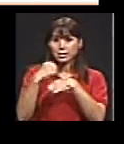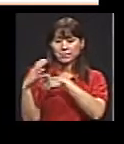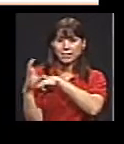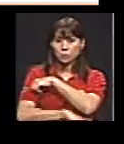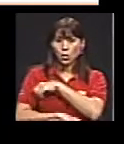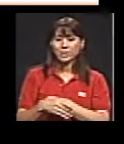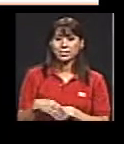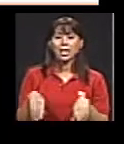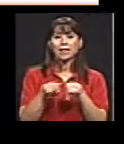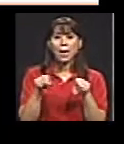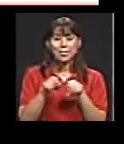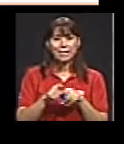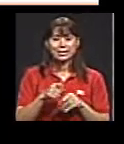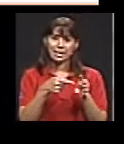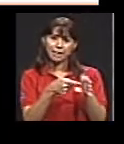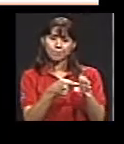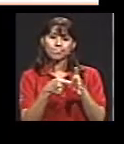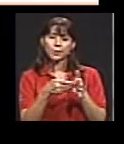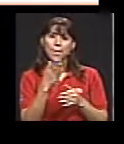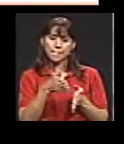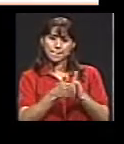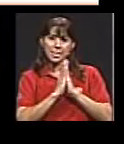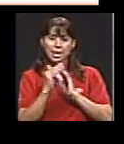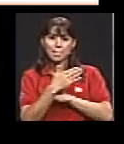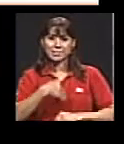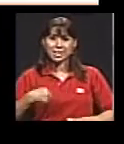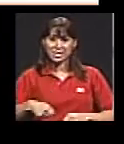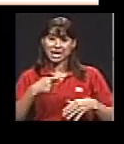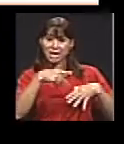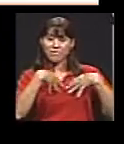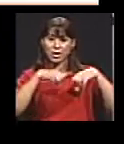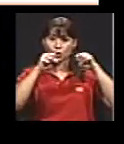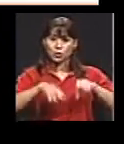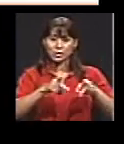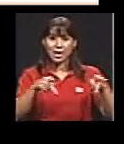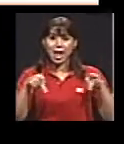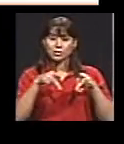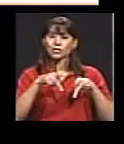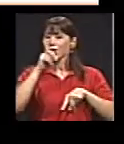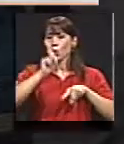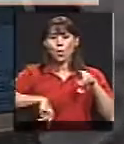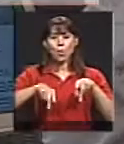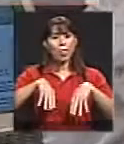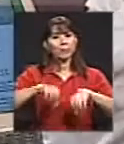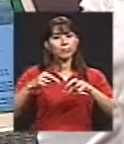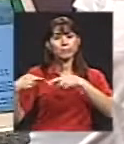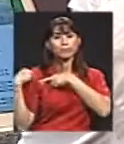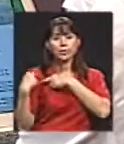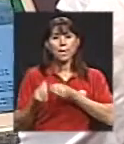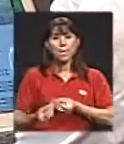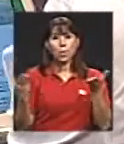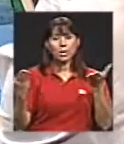exhorta a la presidencia que se le solicite su renuncia de su cargo actual y que se le impide ejercer cargos públicos por un periodo de tres años y